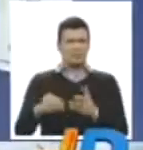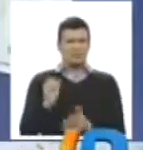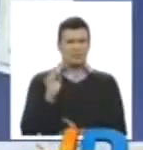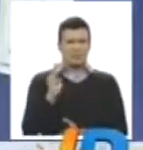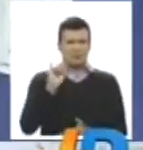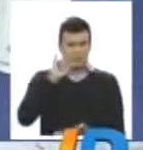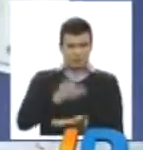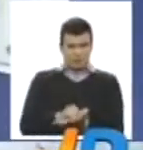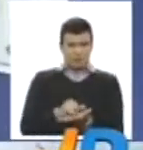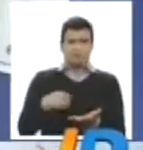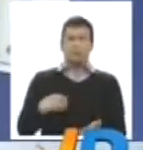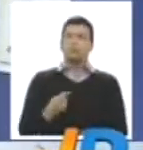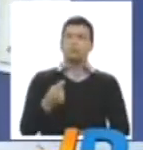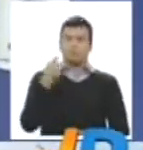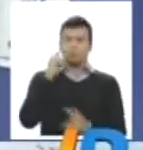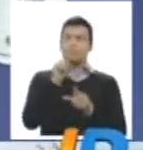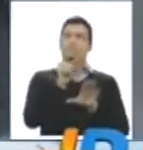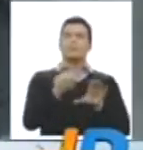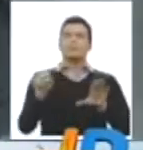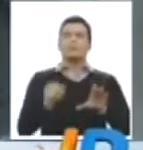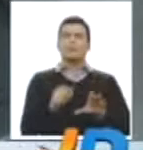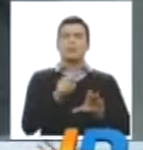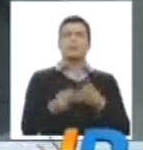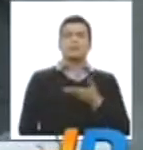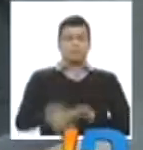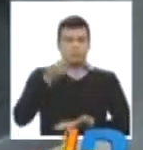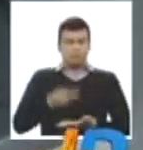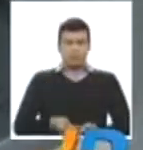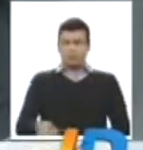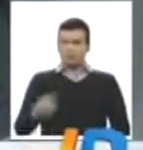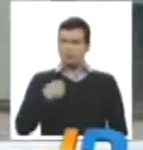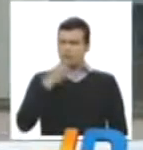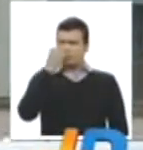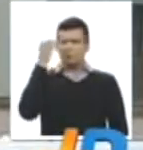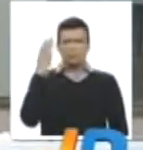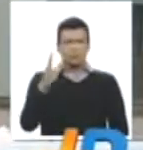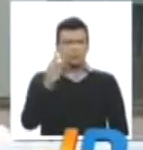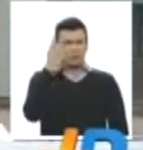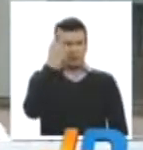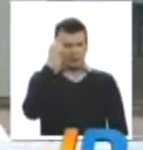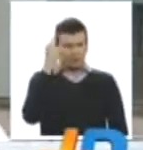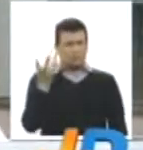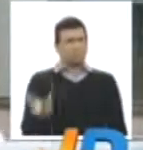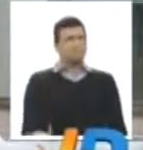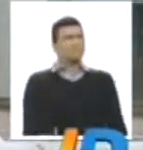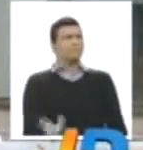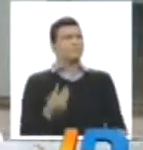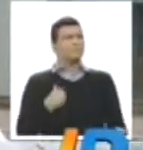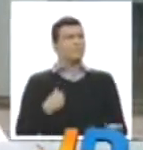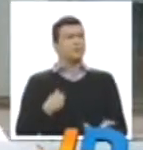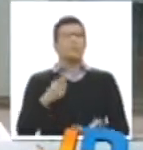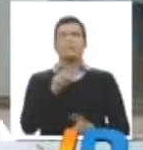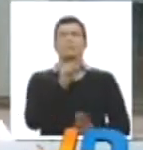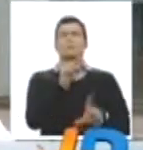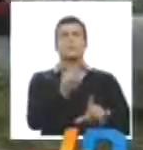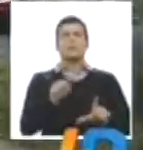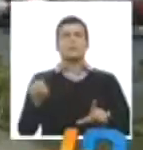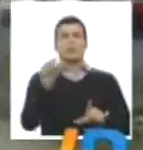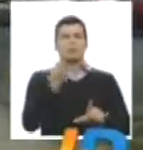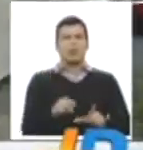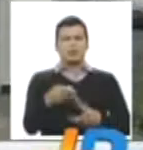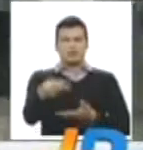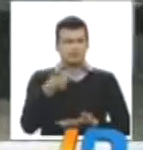ciudad. Al intentar retirar su dinero en los cajeros automáticos, estos estaban fuera de servicio. Fatal, o sea, si no tenemos un cajero automático, pues bloqueados.